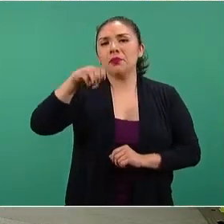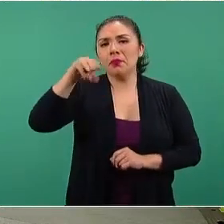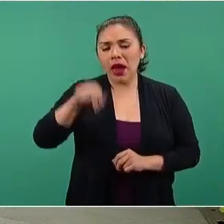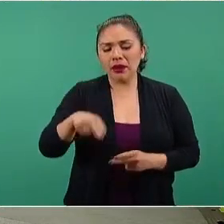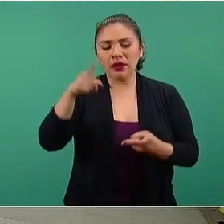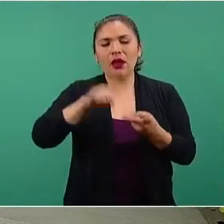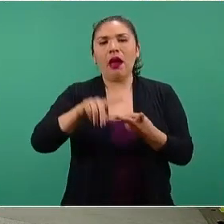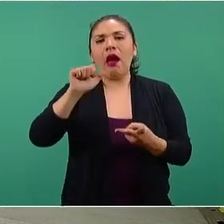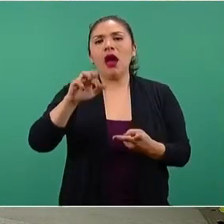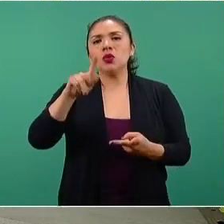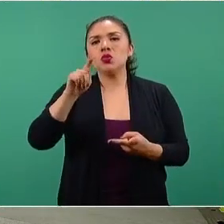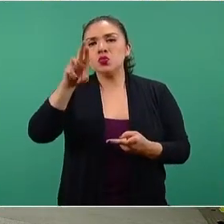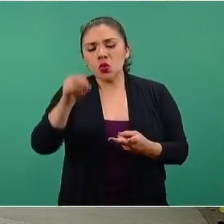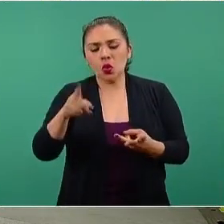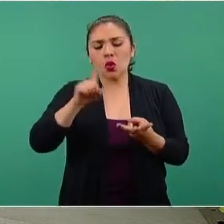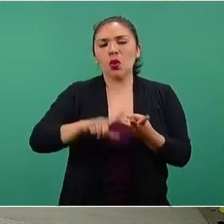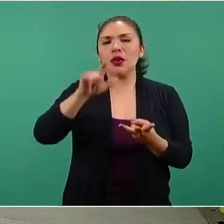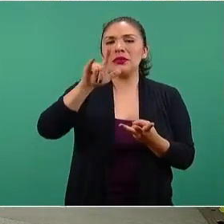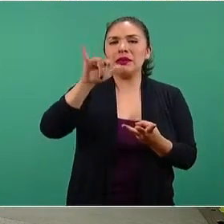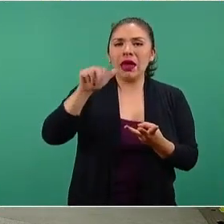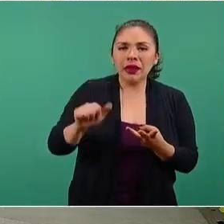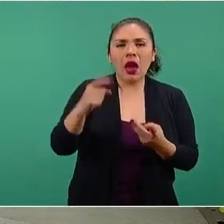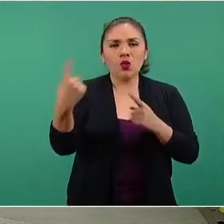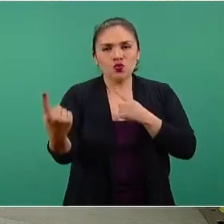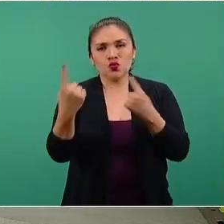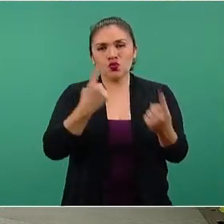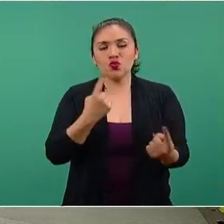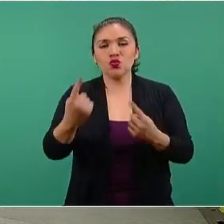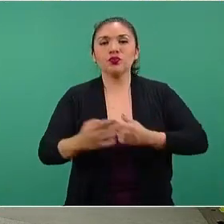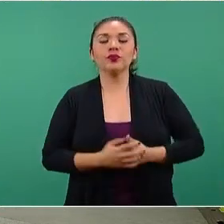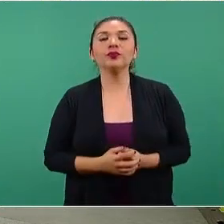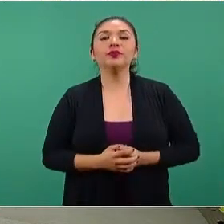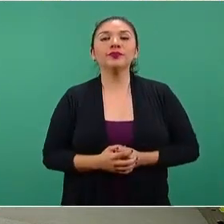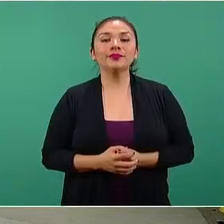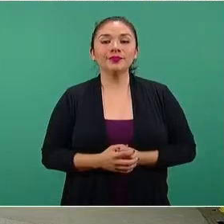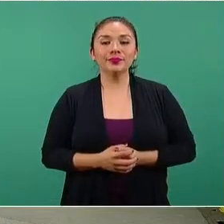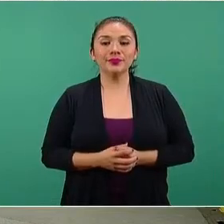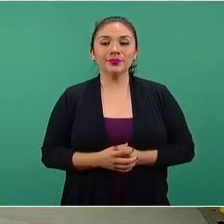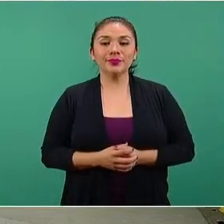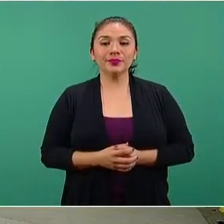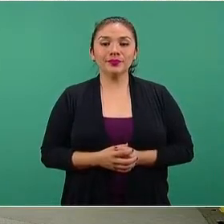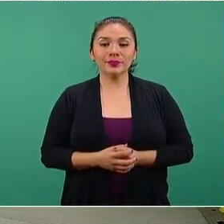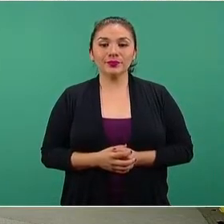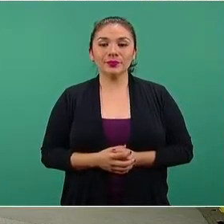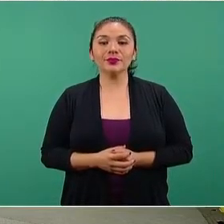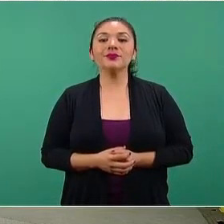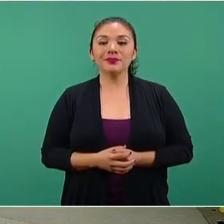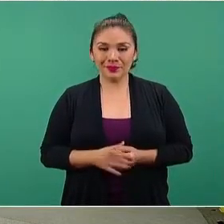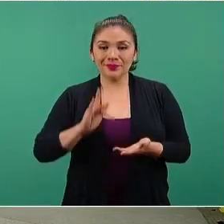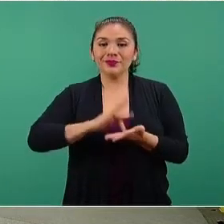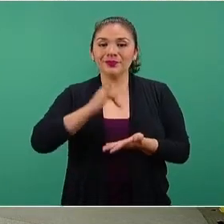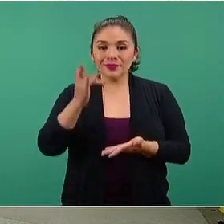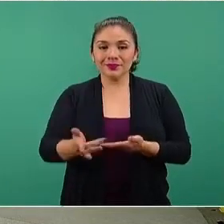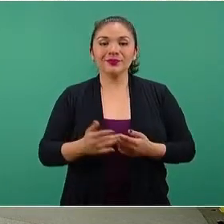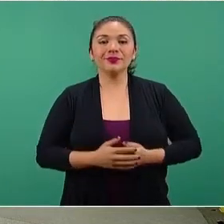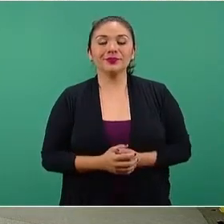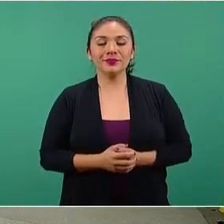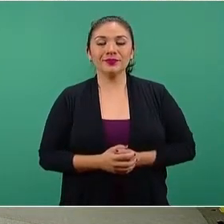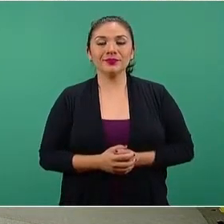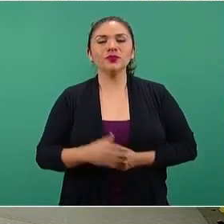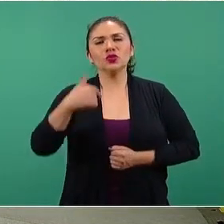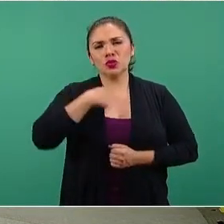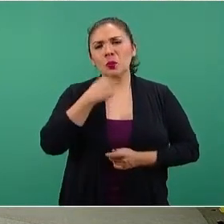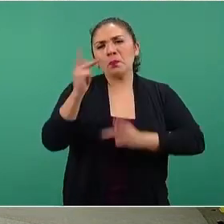Liliana, Juan, y así nos vamos uno y uno, ¿les parece? Gracias. Prima. Gracias. Tengo